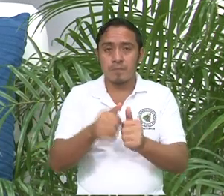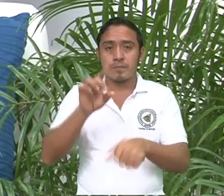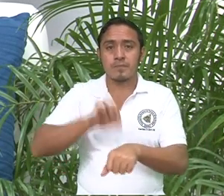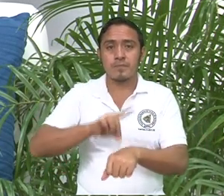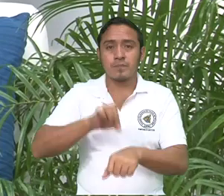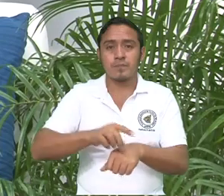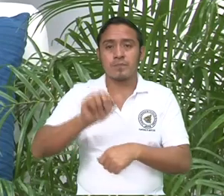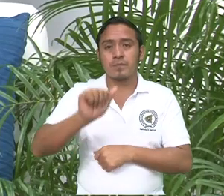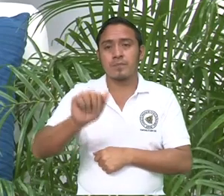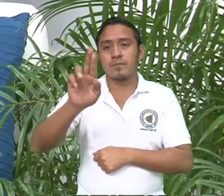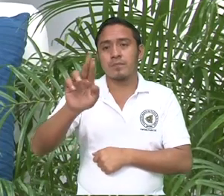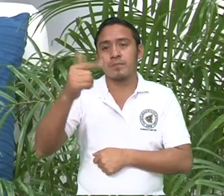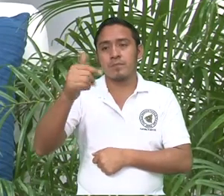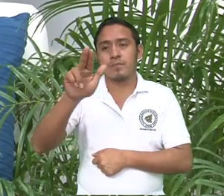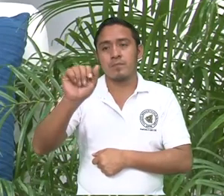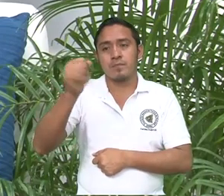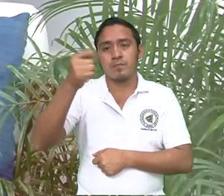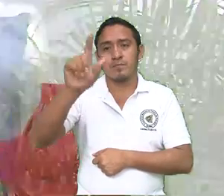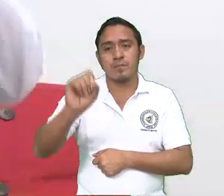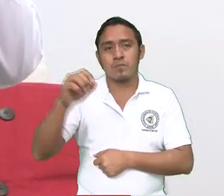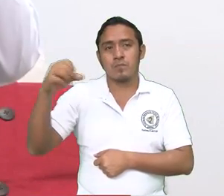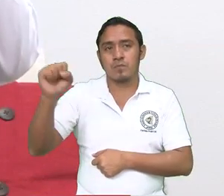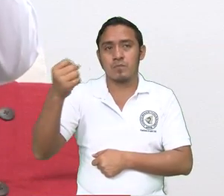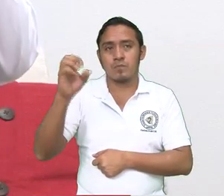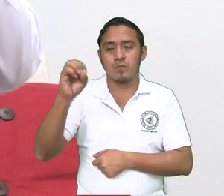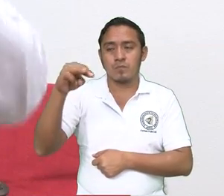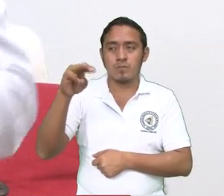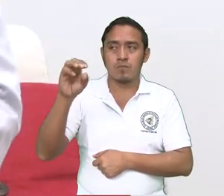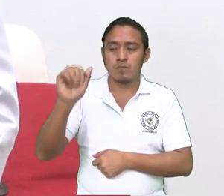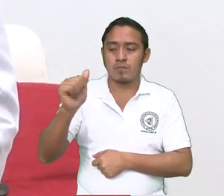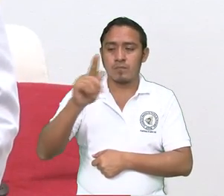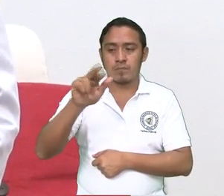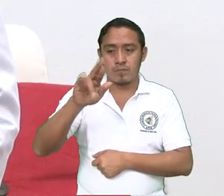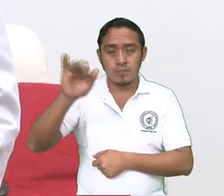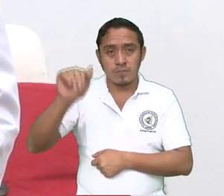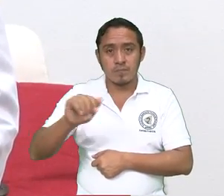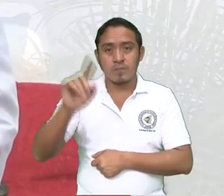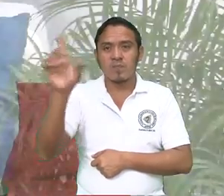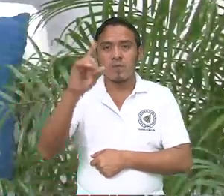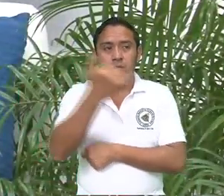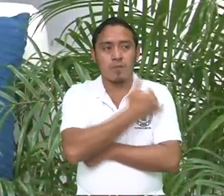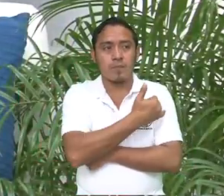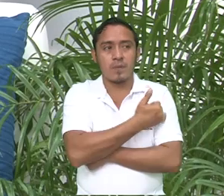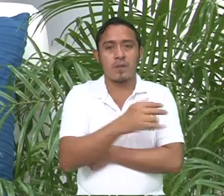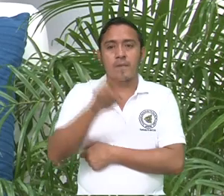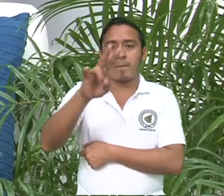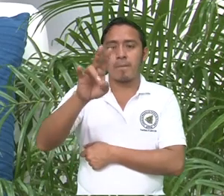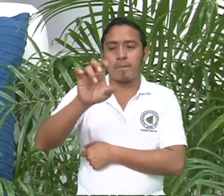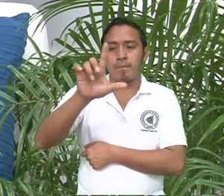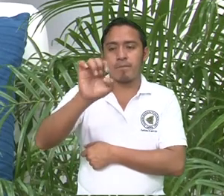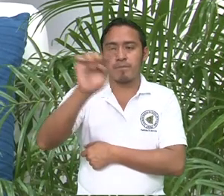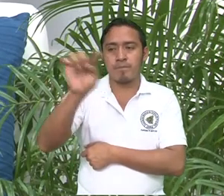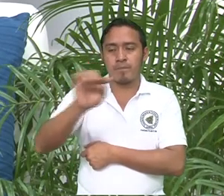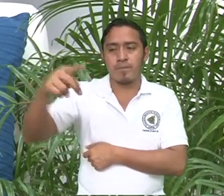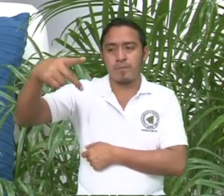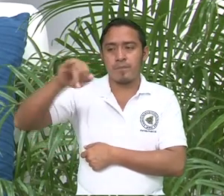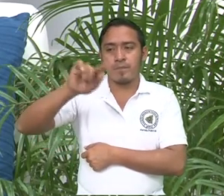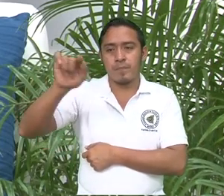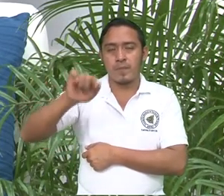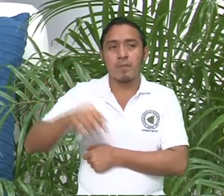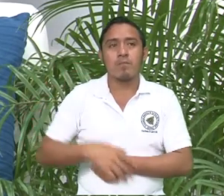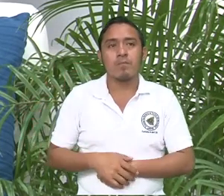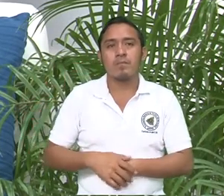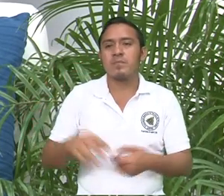doctor augusto somarriba quien es médico internista del hospital fernando vélez paiz con quien estaremos hablando sobre la anemia los